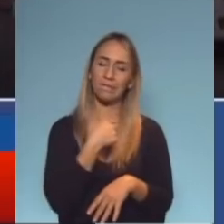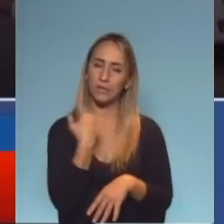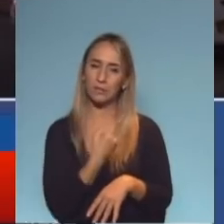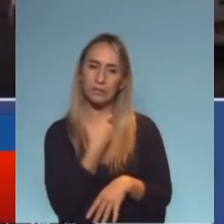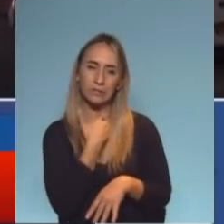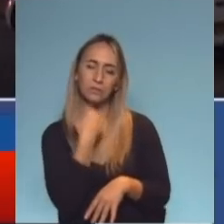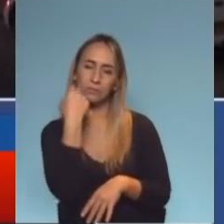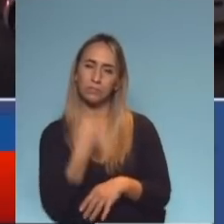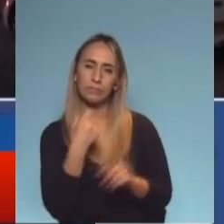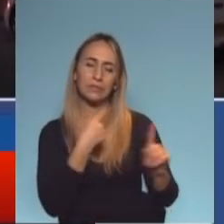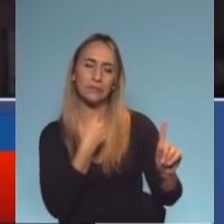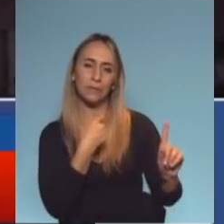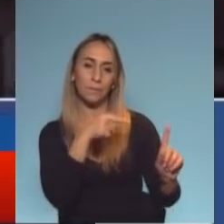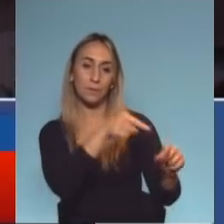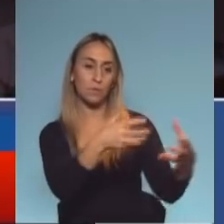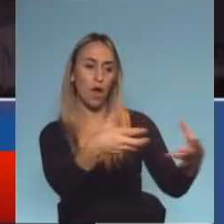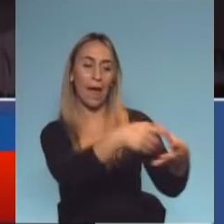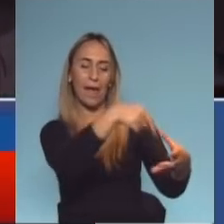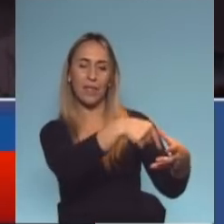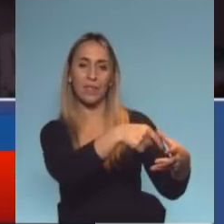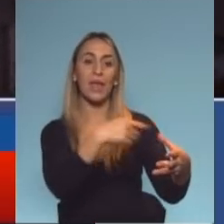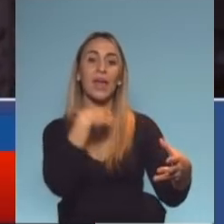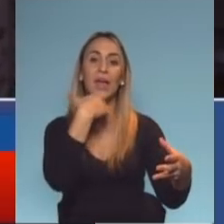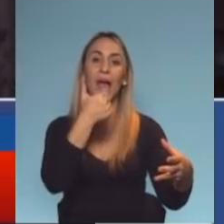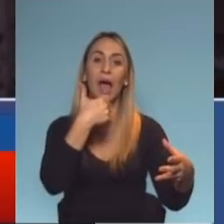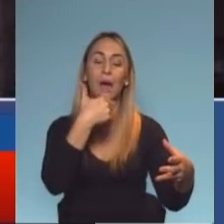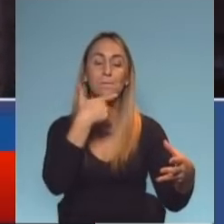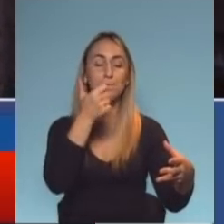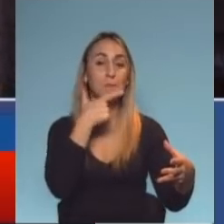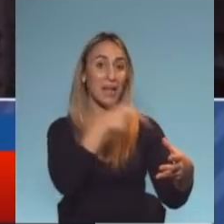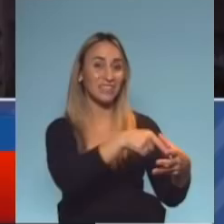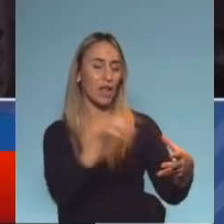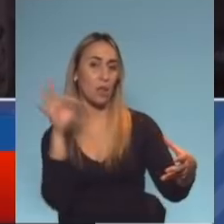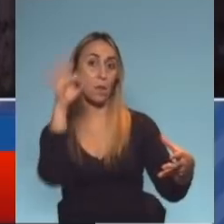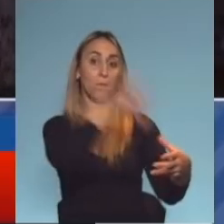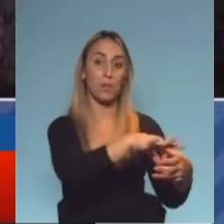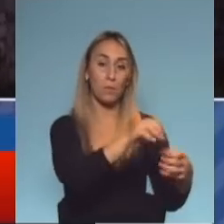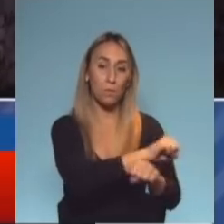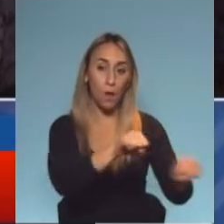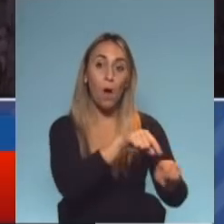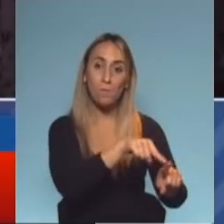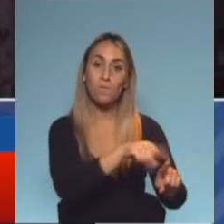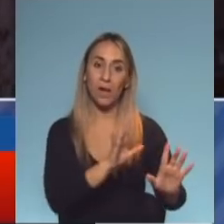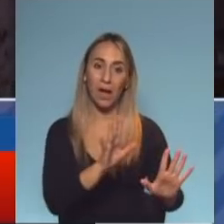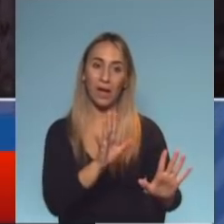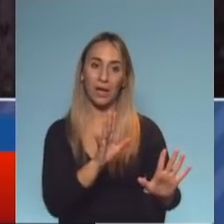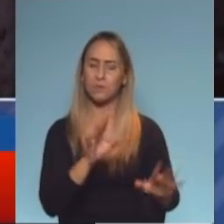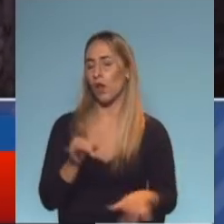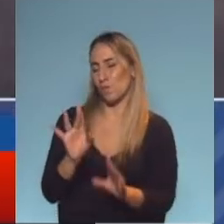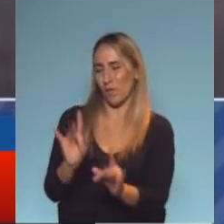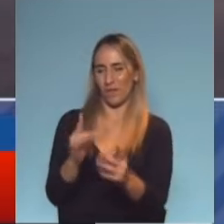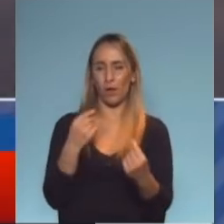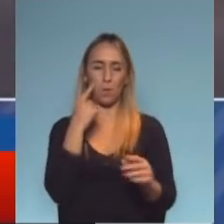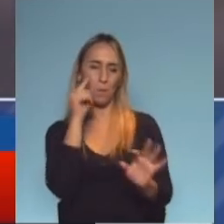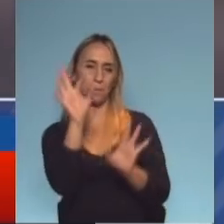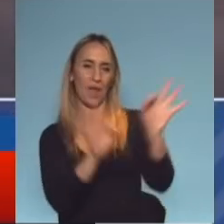los centros o los sedes del Hamas, no a la población civil. Es al revés. Pero El eso es muy Hamas difícil, está entrando, embajadora. Eso es muy difícil